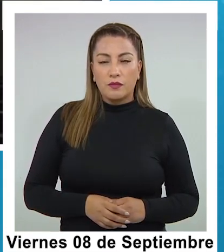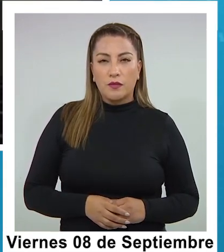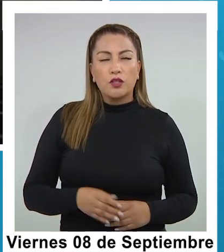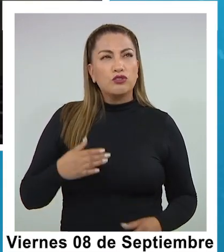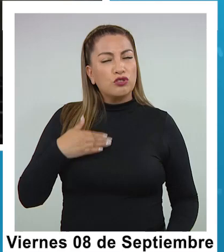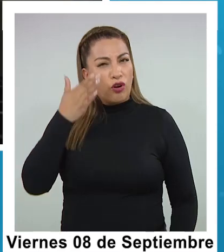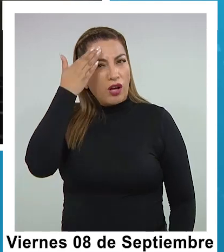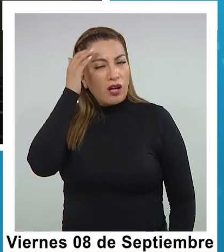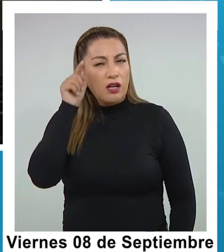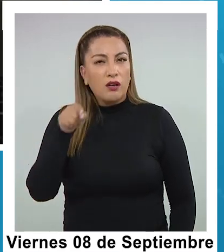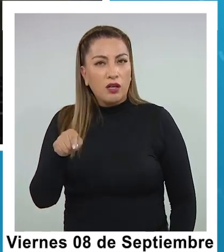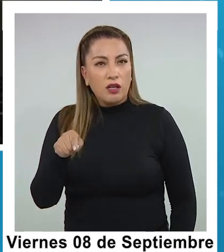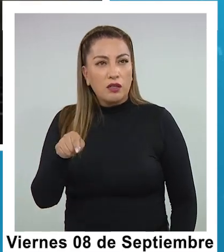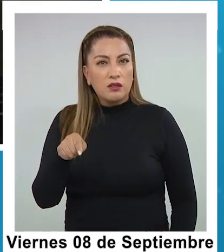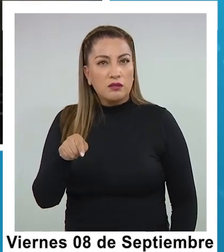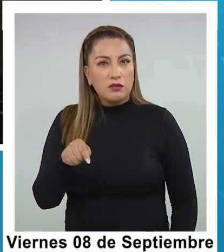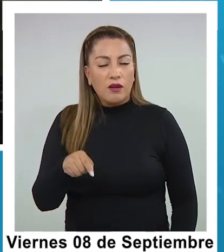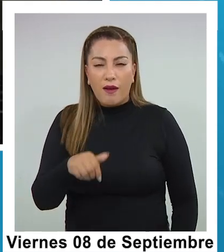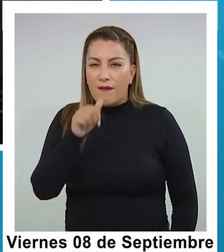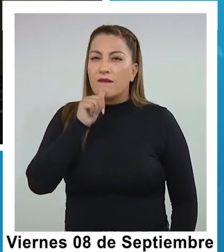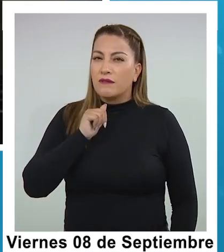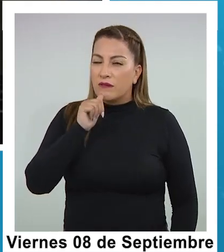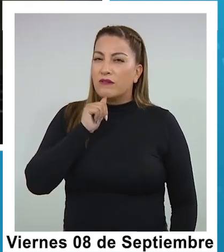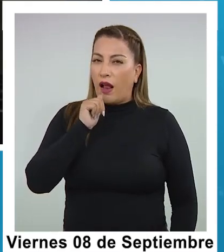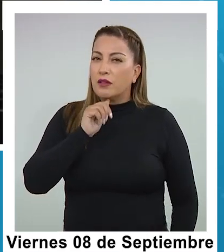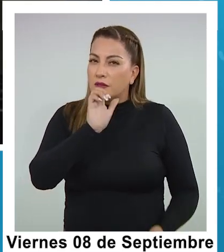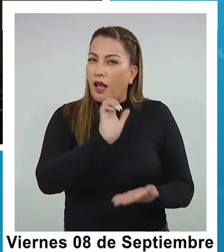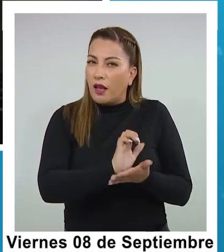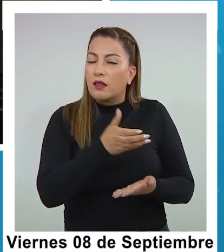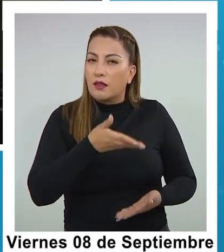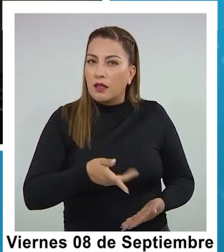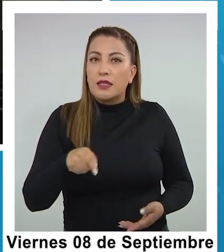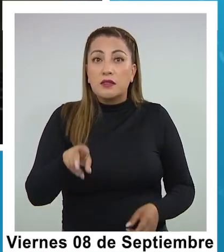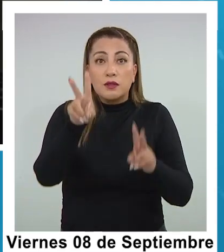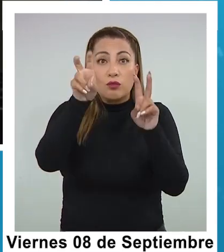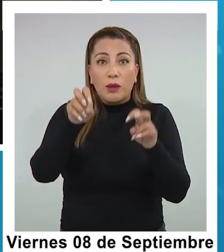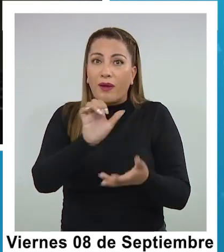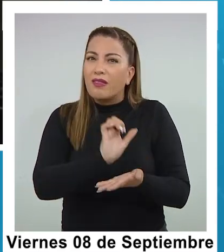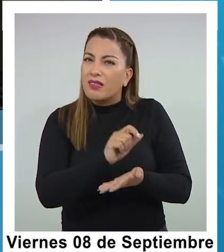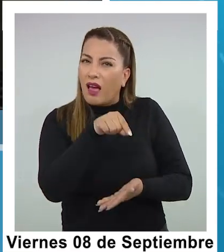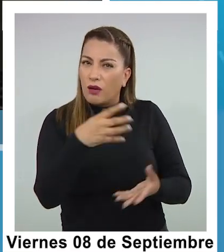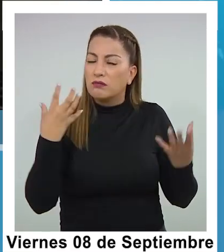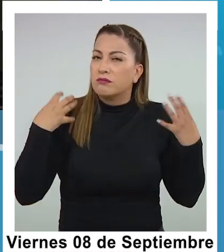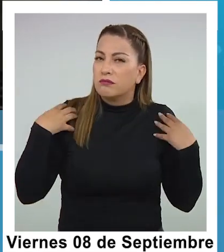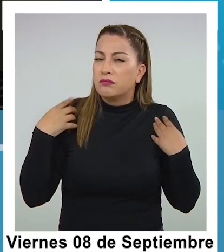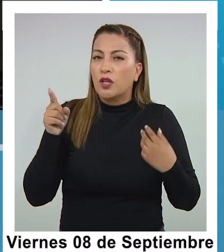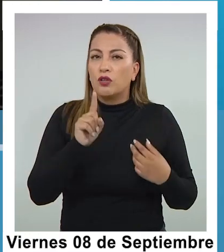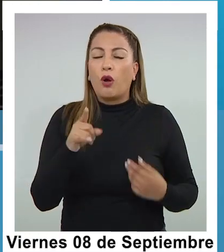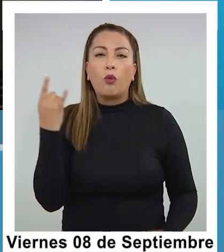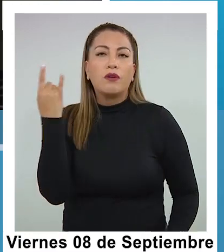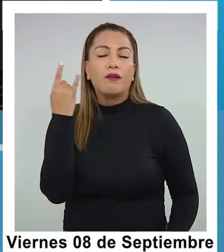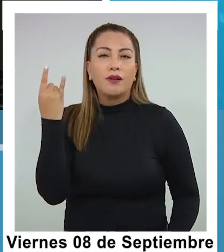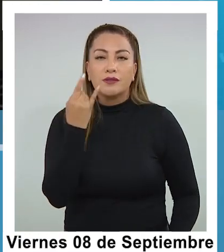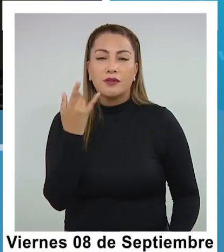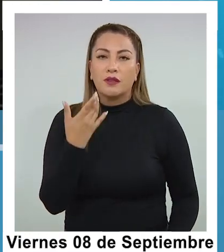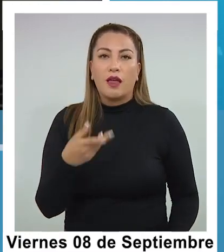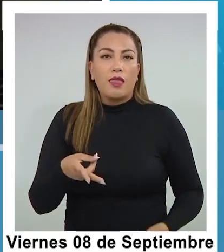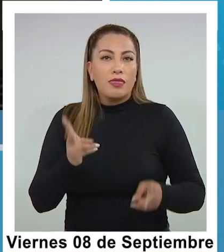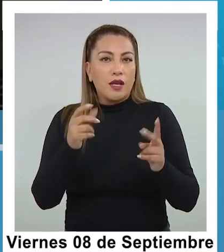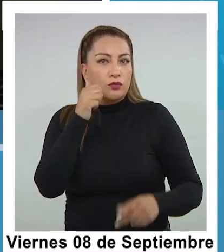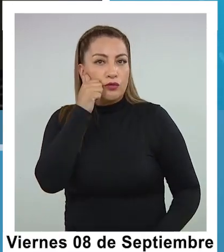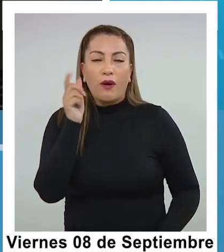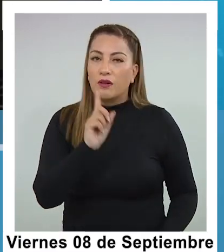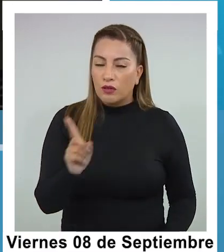Creo que ese es una gran falencia del Estado, porque este es un tema de Estado, no es un tema de una universidad que quiere pasar derecho humano,